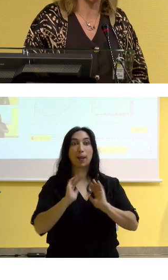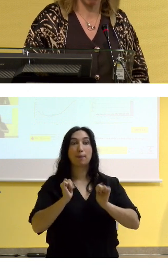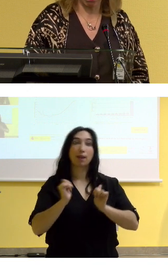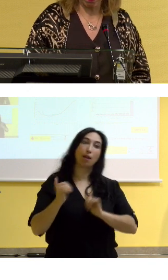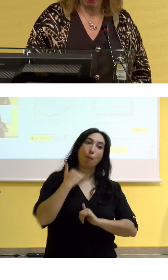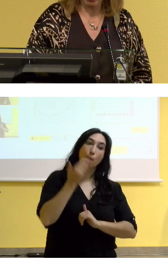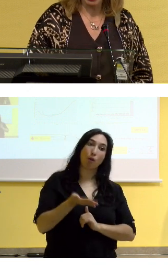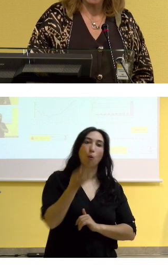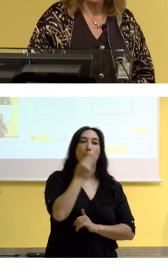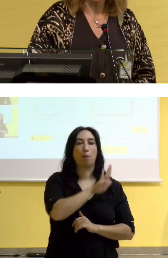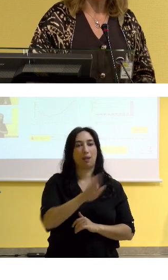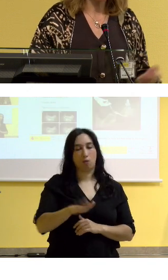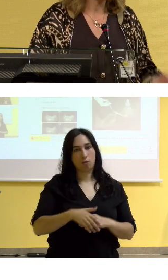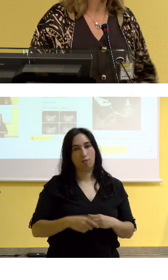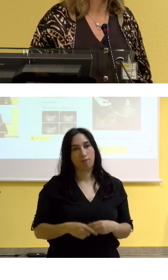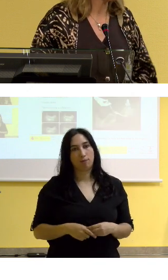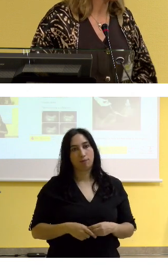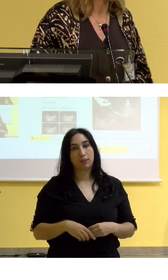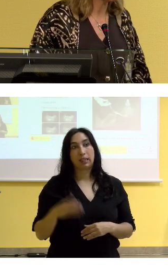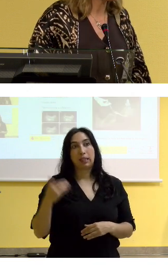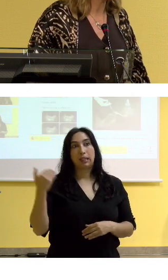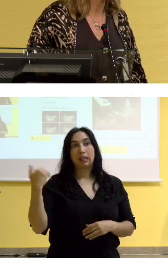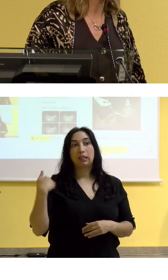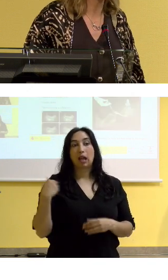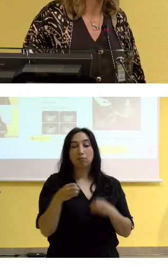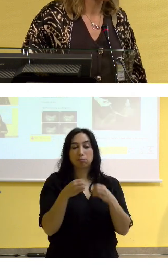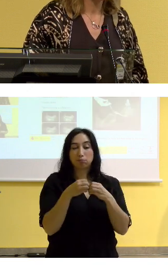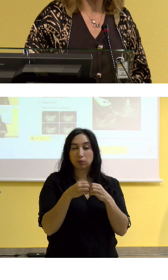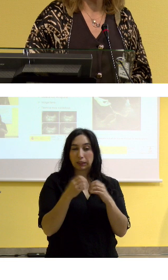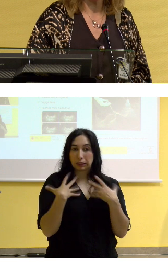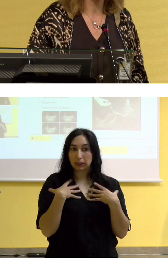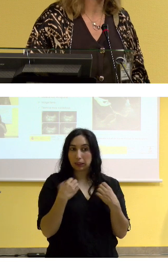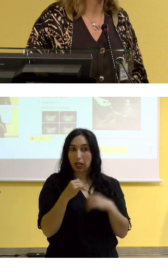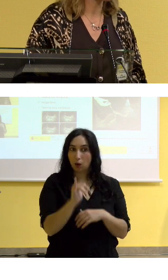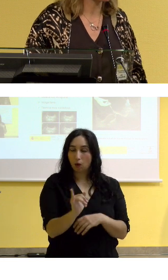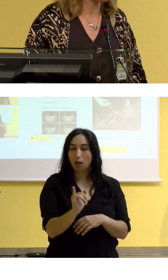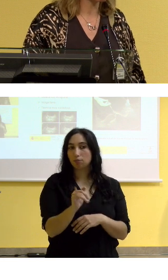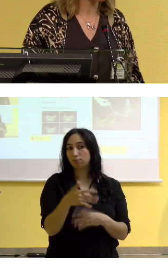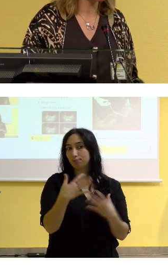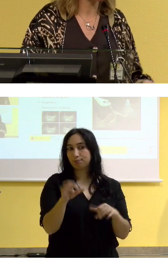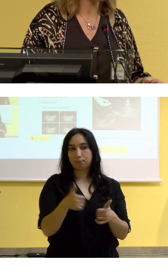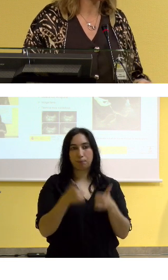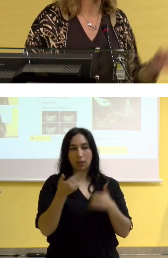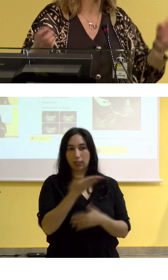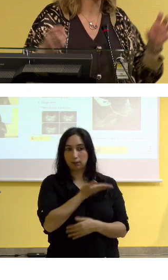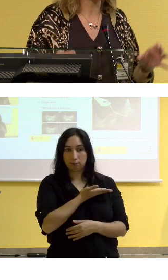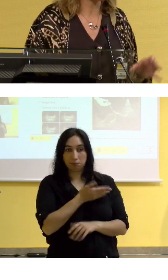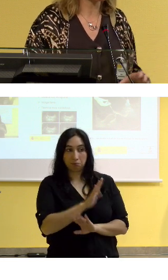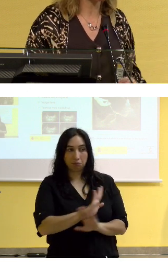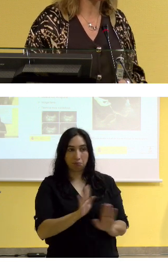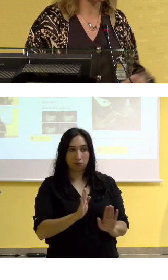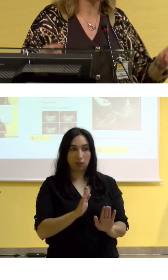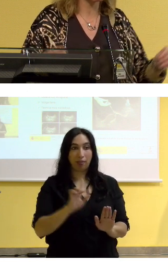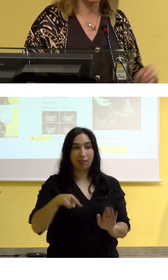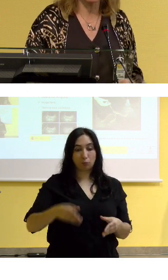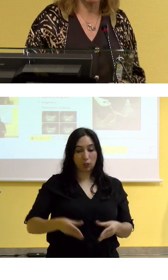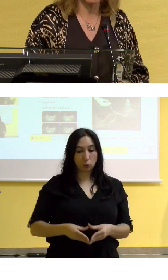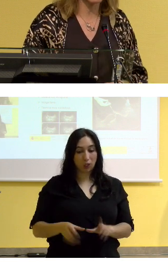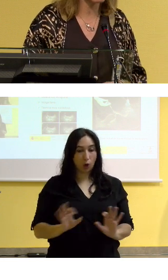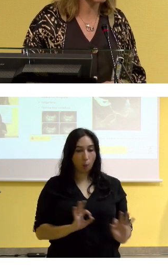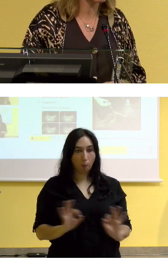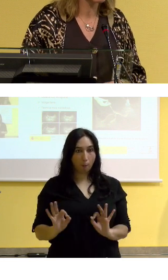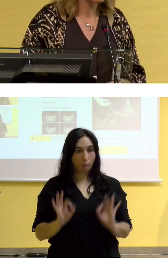mejor. Y una vez que tenemos el embrión sano, pues esto es lo más sencillo, porque simplemente es preparar el útero de